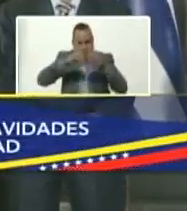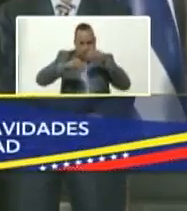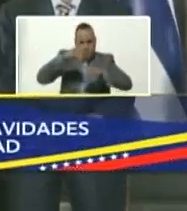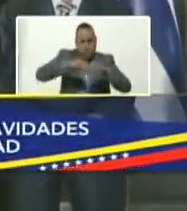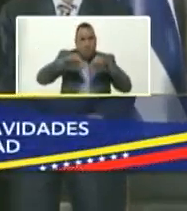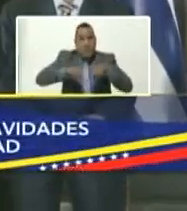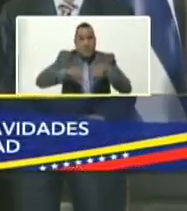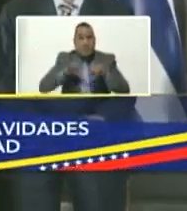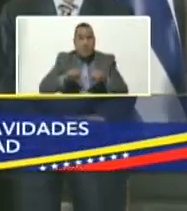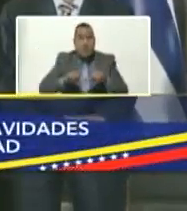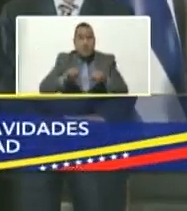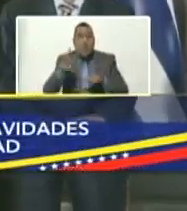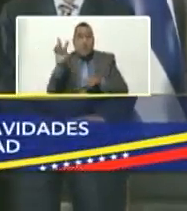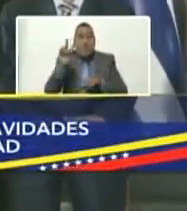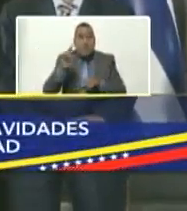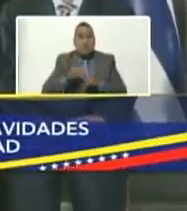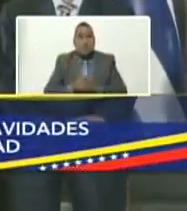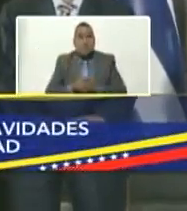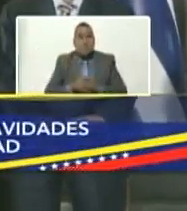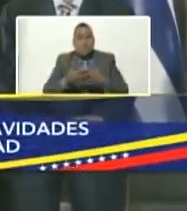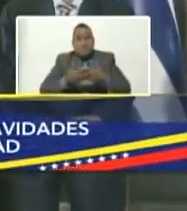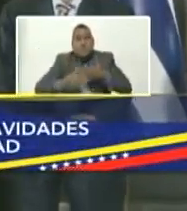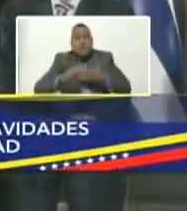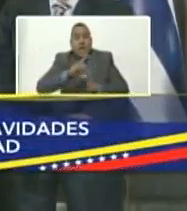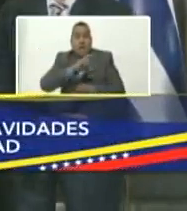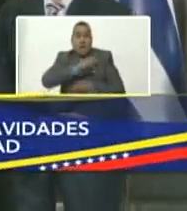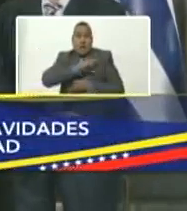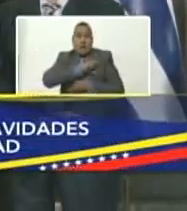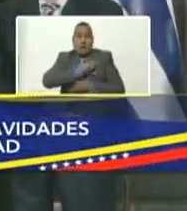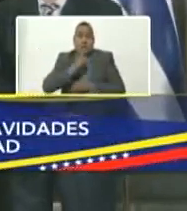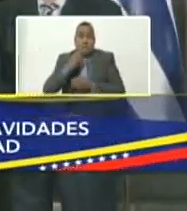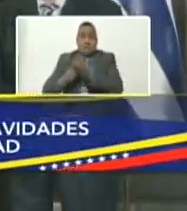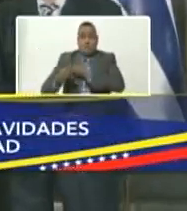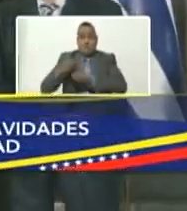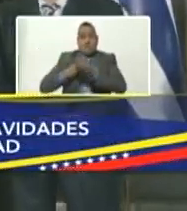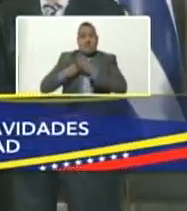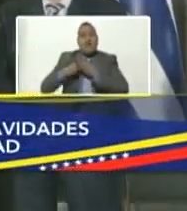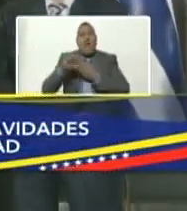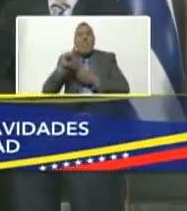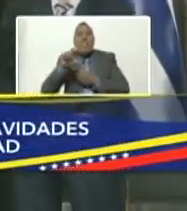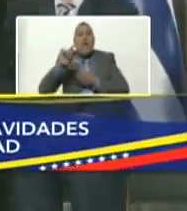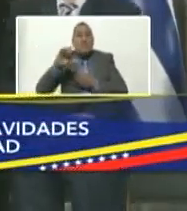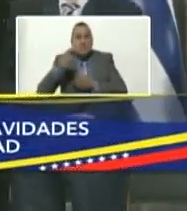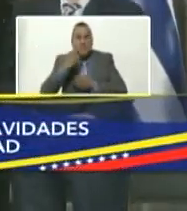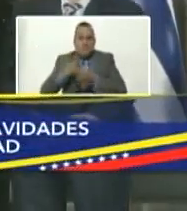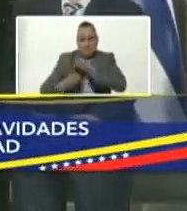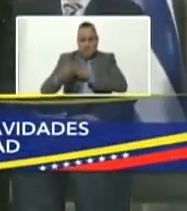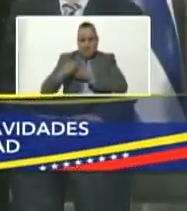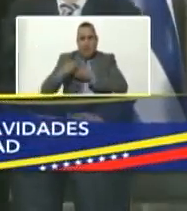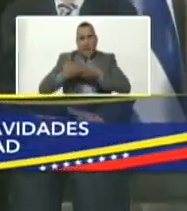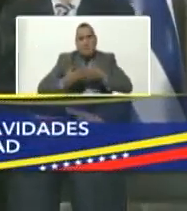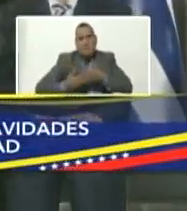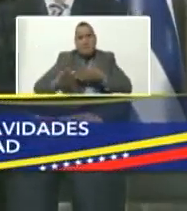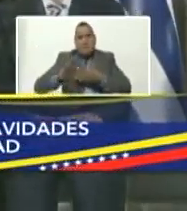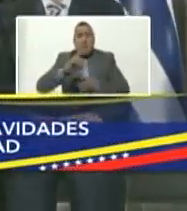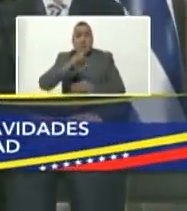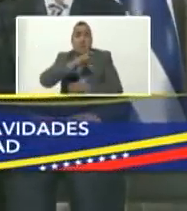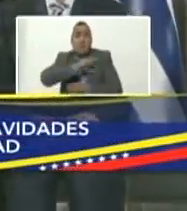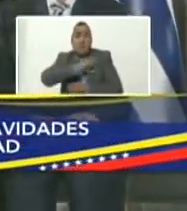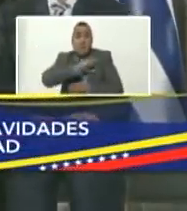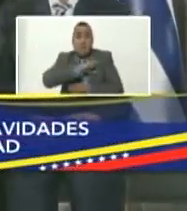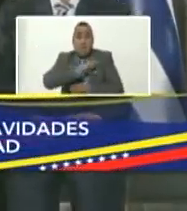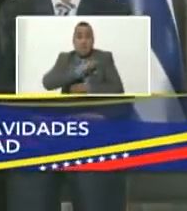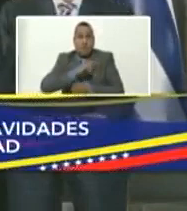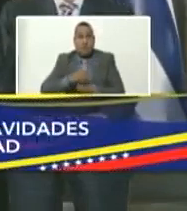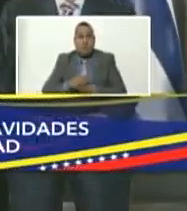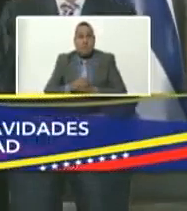enero, estar en condiciones, me decía la vicepresidenta ejecutiva Delcy Rodríguez, a partir de enero, con